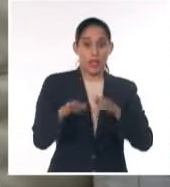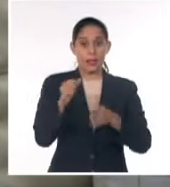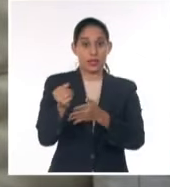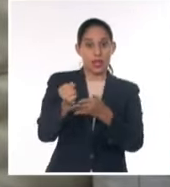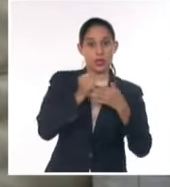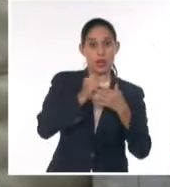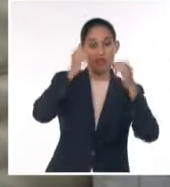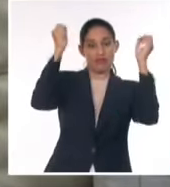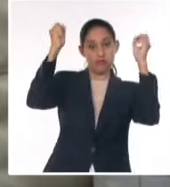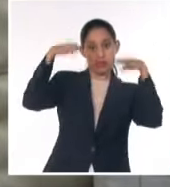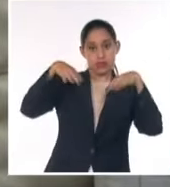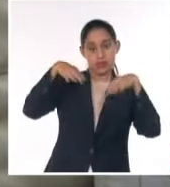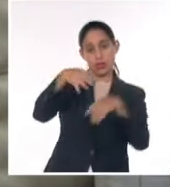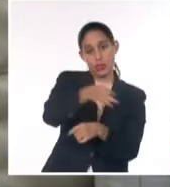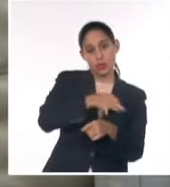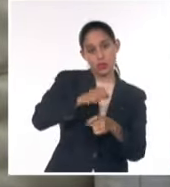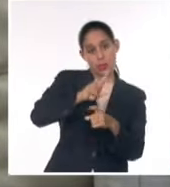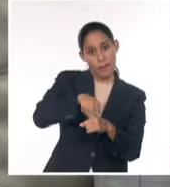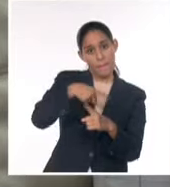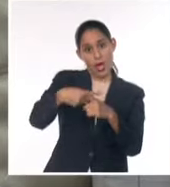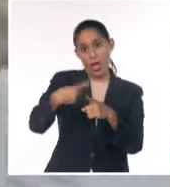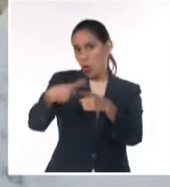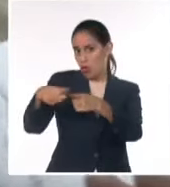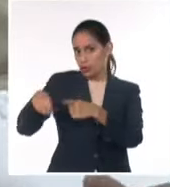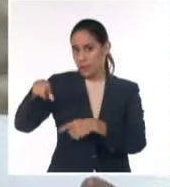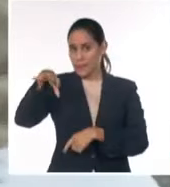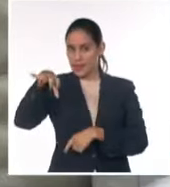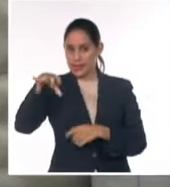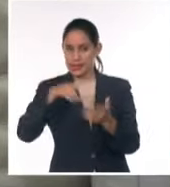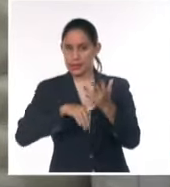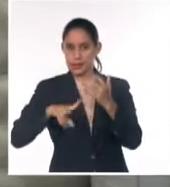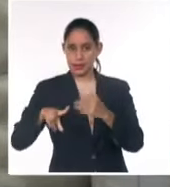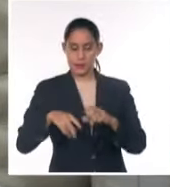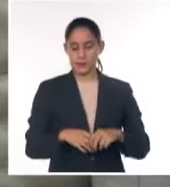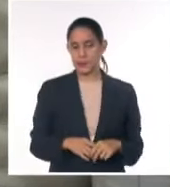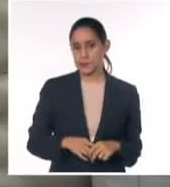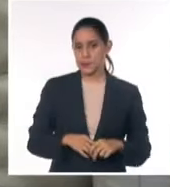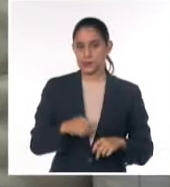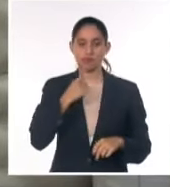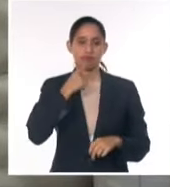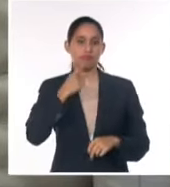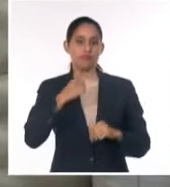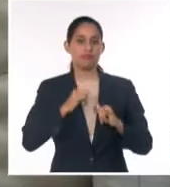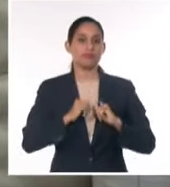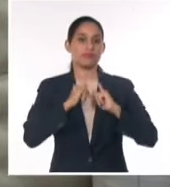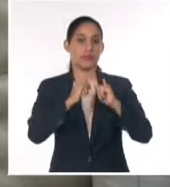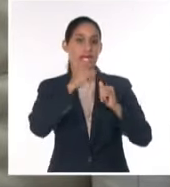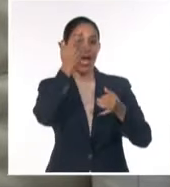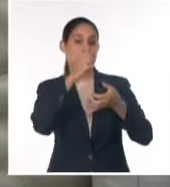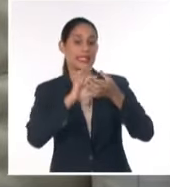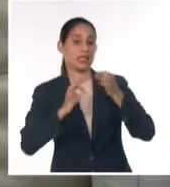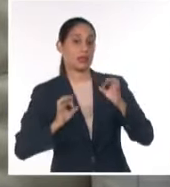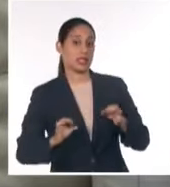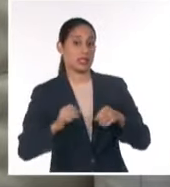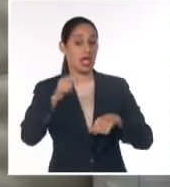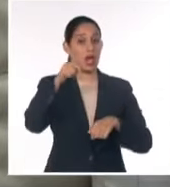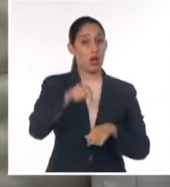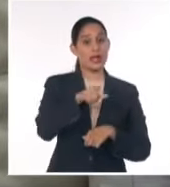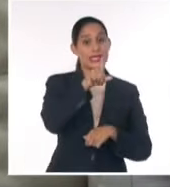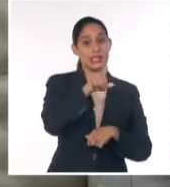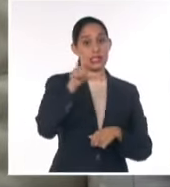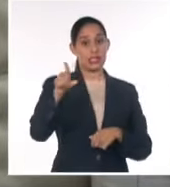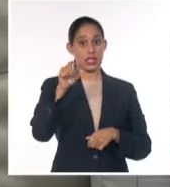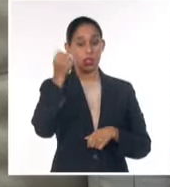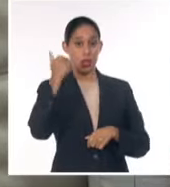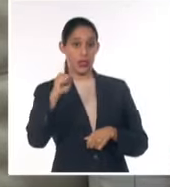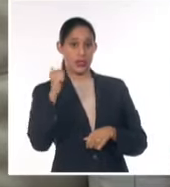servicio al territorio, sino también a Pinal del Río. Ahí la estrategia está. Artemisa hoy, la subestación de 110 tiene